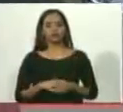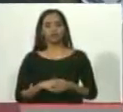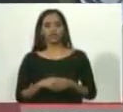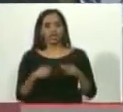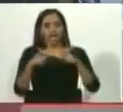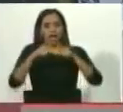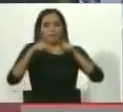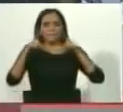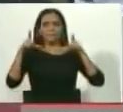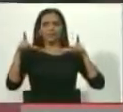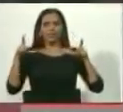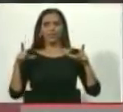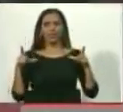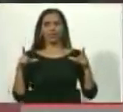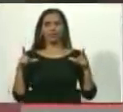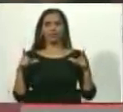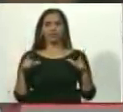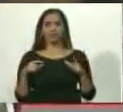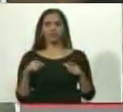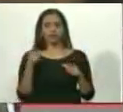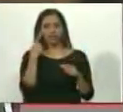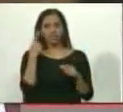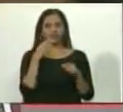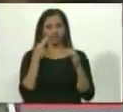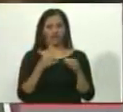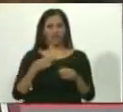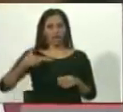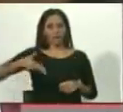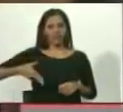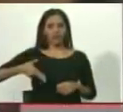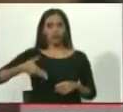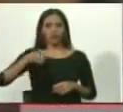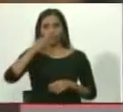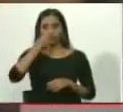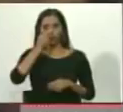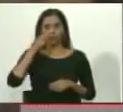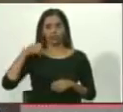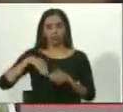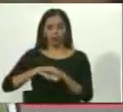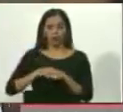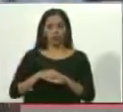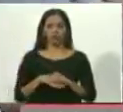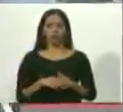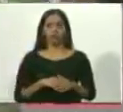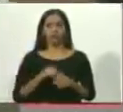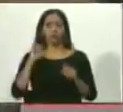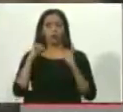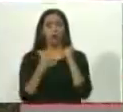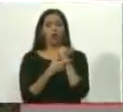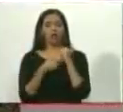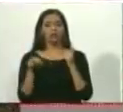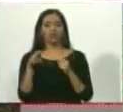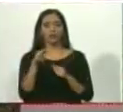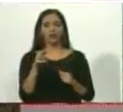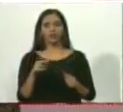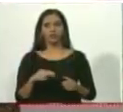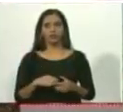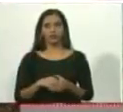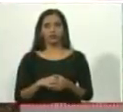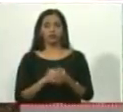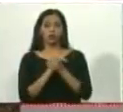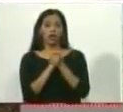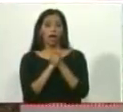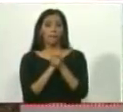ampliada al extremo, pues, para que se viera bien la pistola que trae el tipo aquí, ¿verdad? Juanito Alimaña. Esos son los